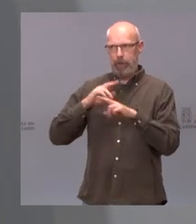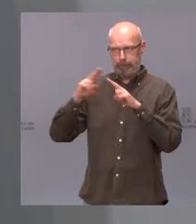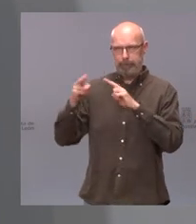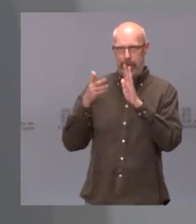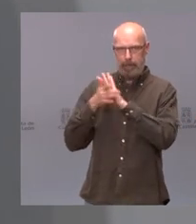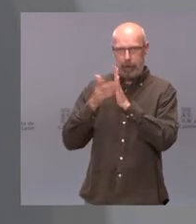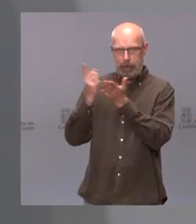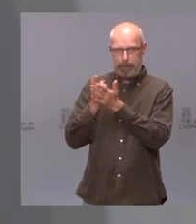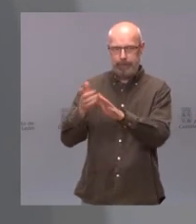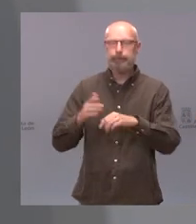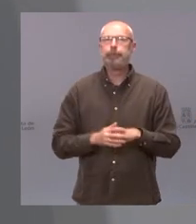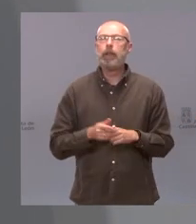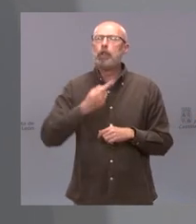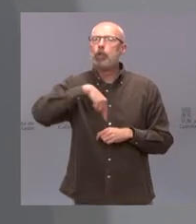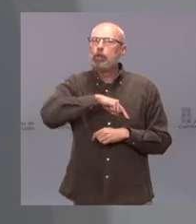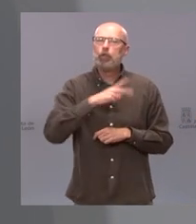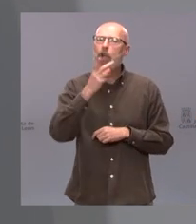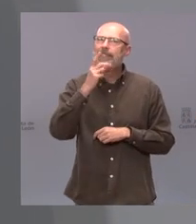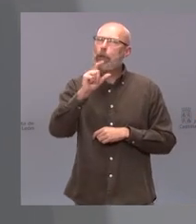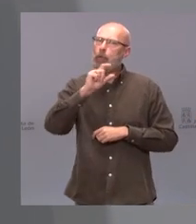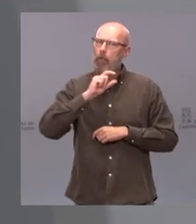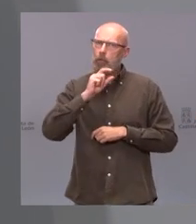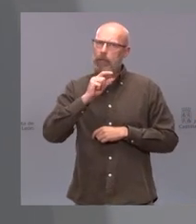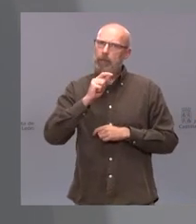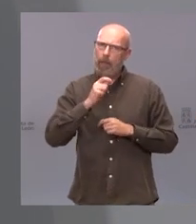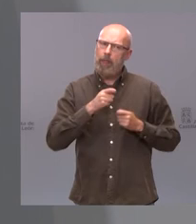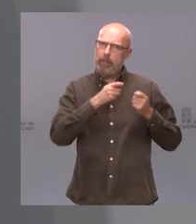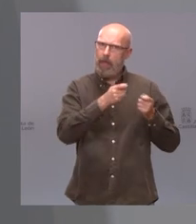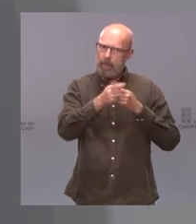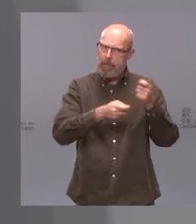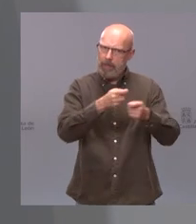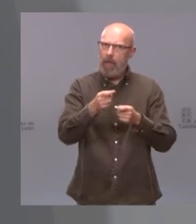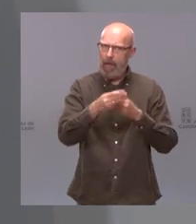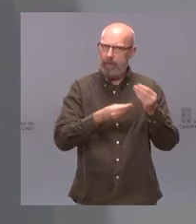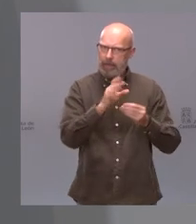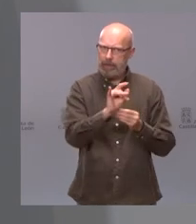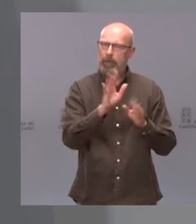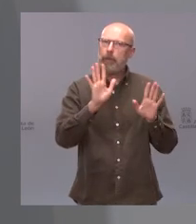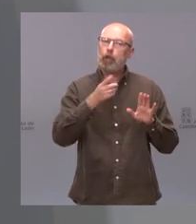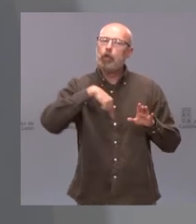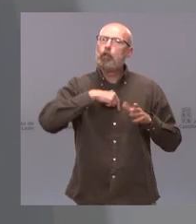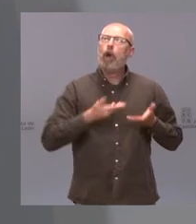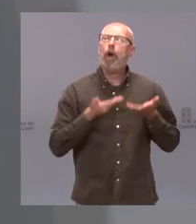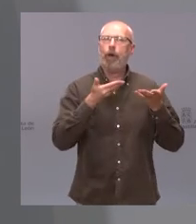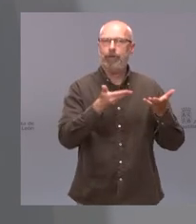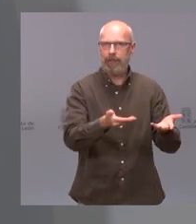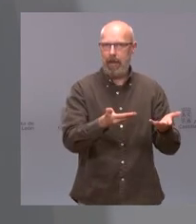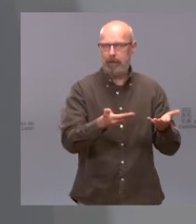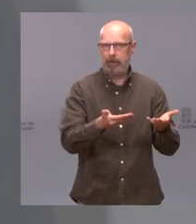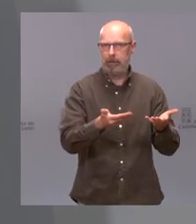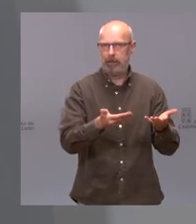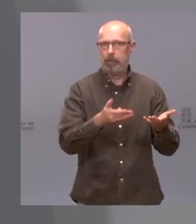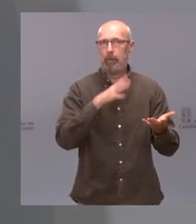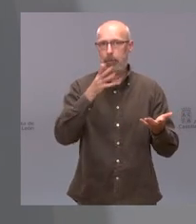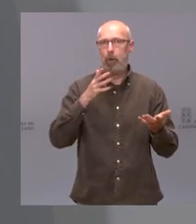Nosotros vamos a poner la segunda dosis. Vamos a ofrecer, como nos obliga